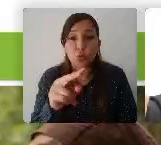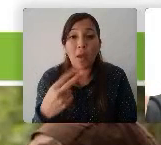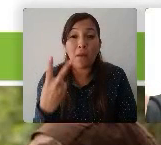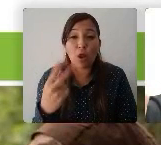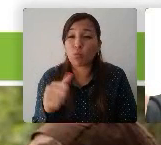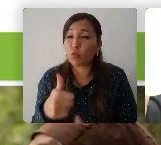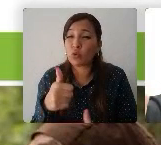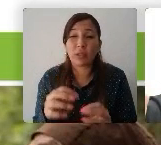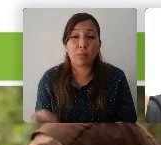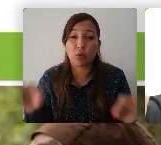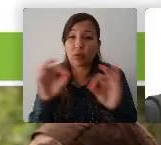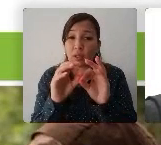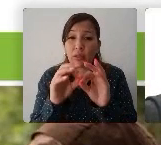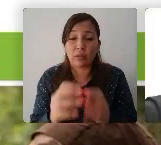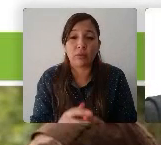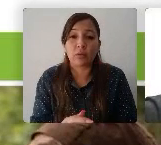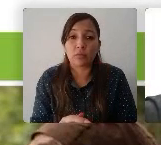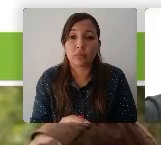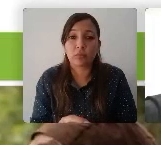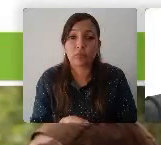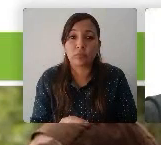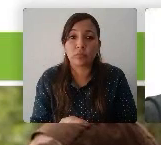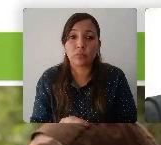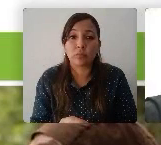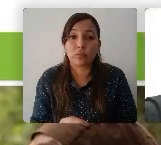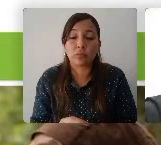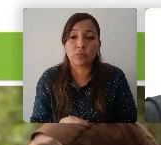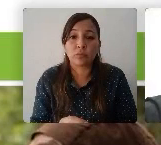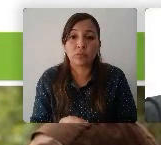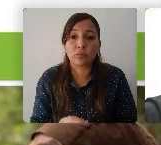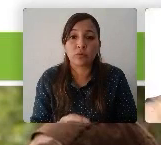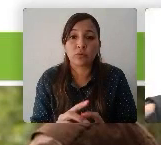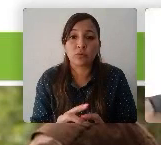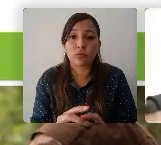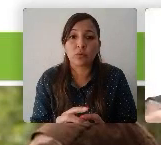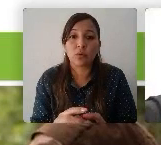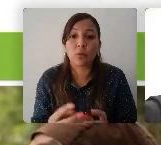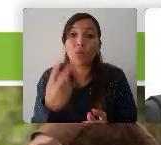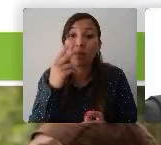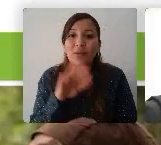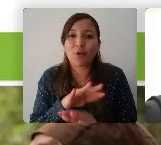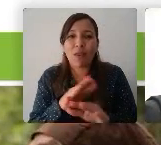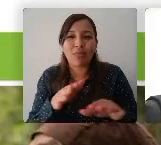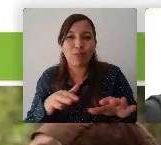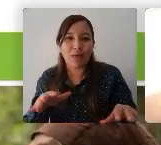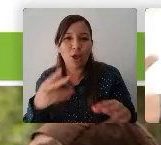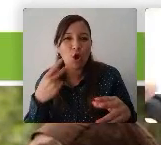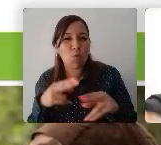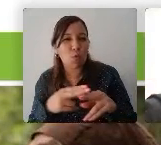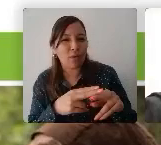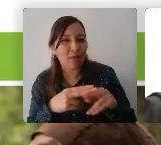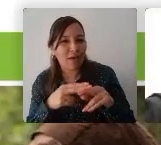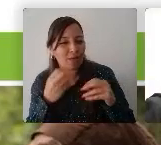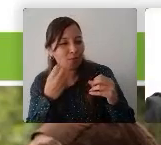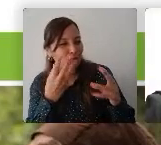importante, no solamente de avistar aves, no solamente de poder recorrer estos espacios naturales, sino la conservación que hay detrás de